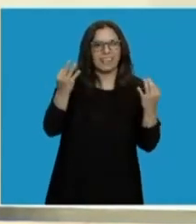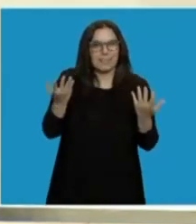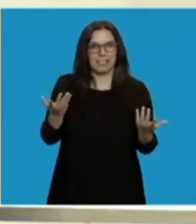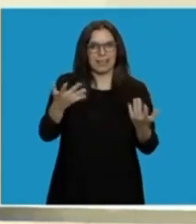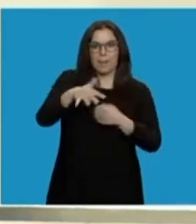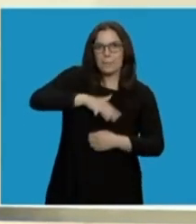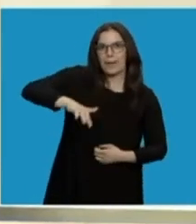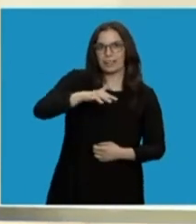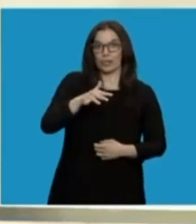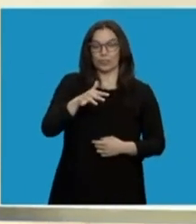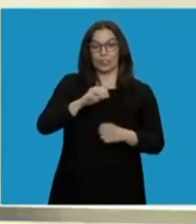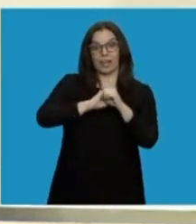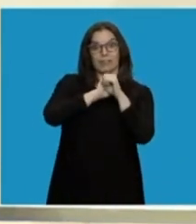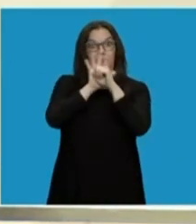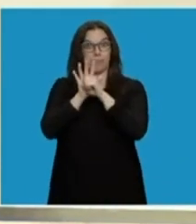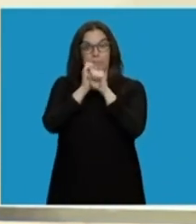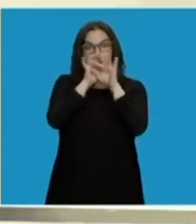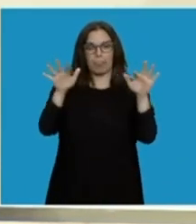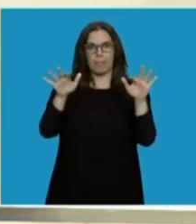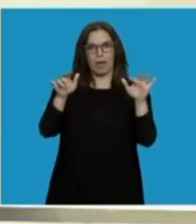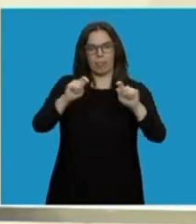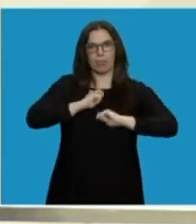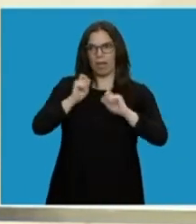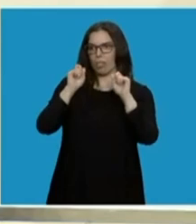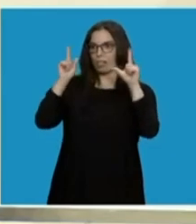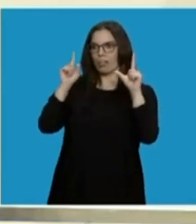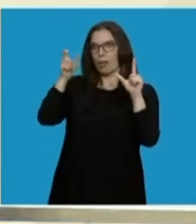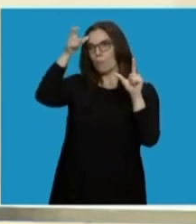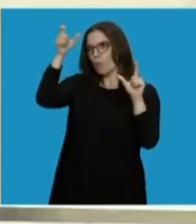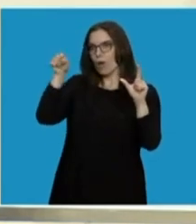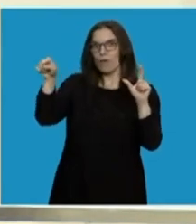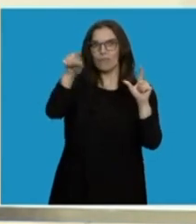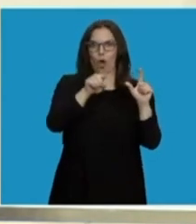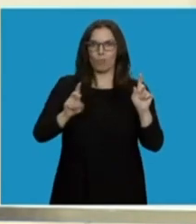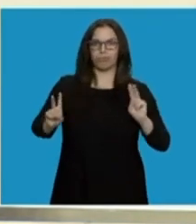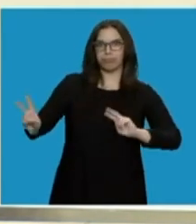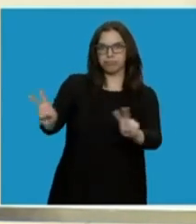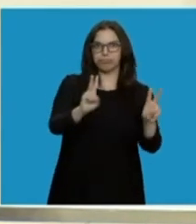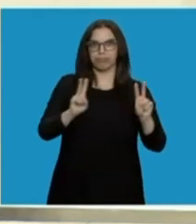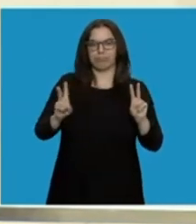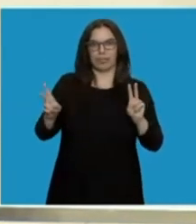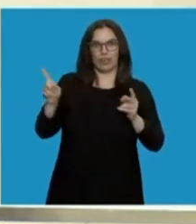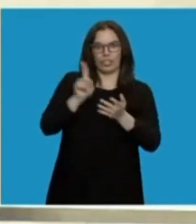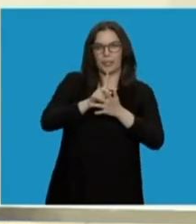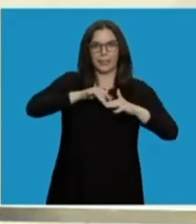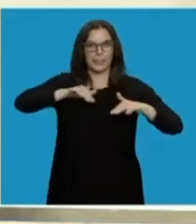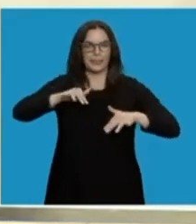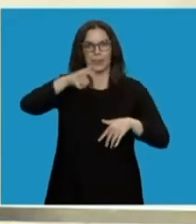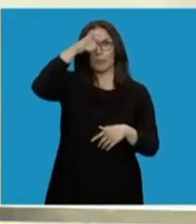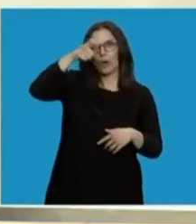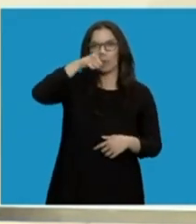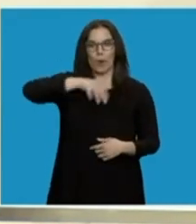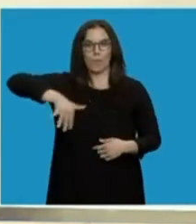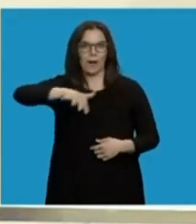La pandemia ha descubierto la vida en los pueblos, ha revitalizado la vida en los pueblos, en los